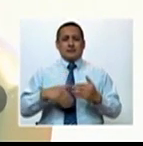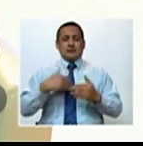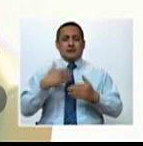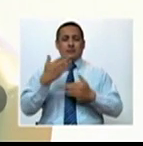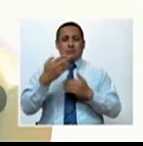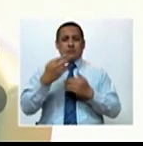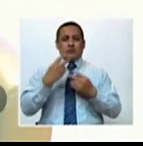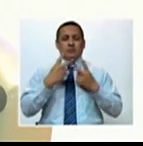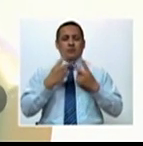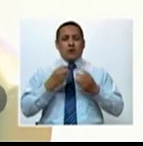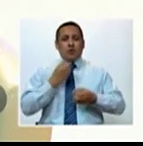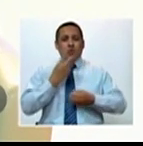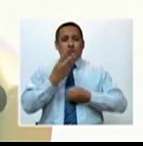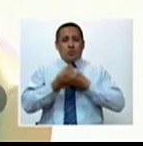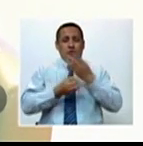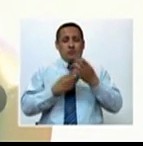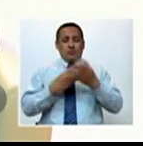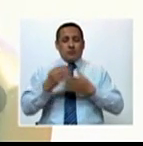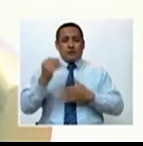muy conocida.